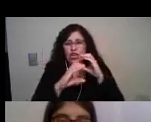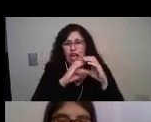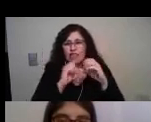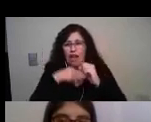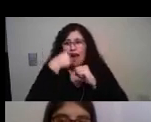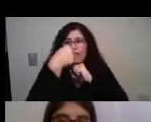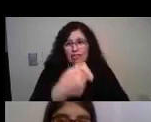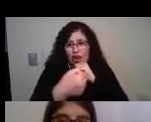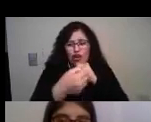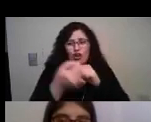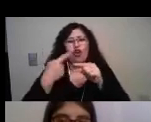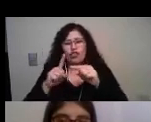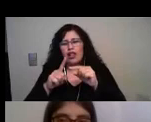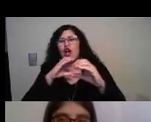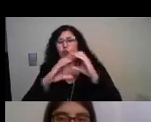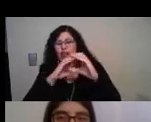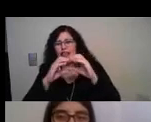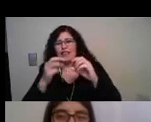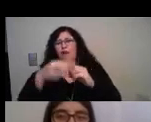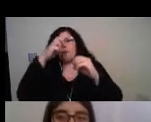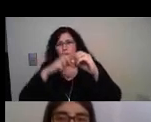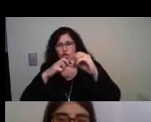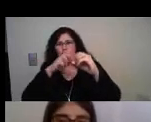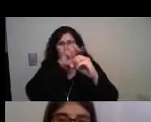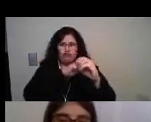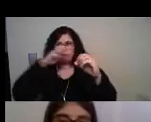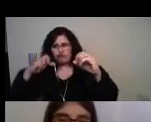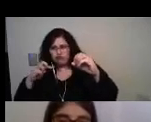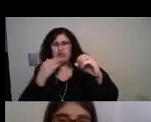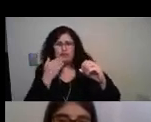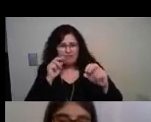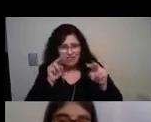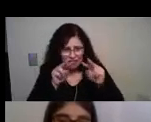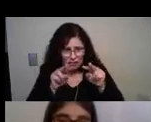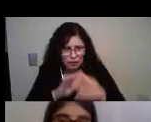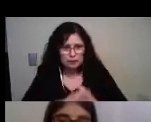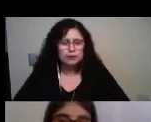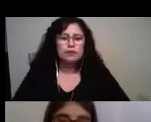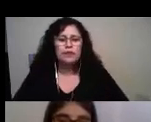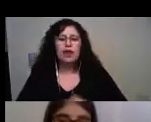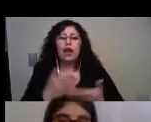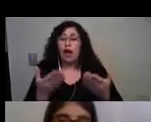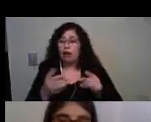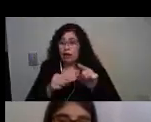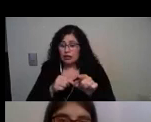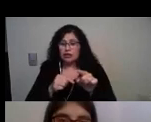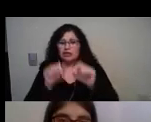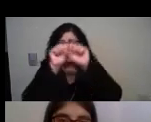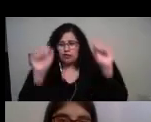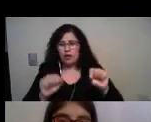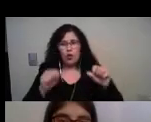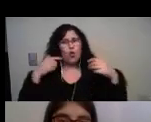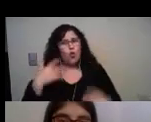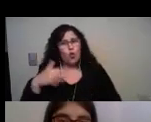anterior, ¿ya? Y las arterias comunicantes posteriores que están graficadas acá, ¿ya? Este sistema representa un sistema importante que lo que